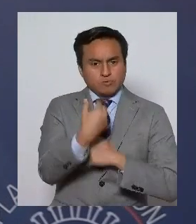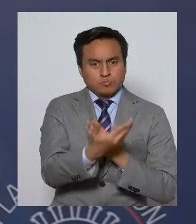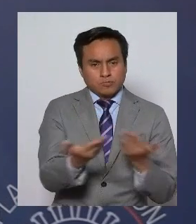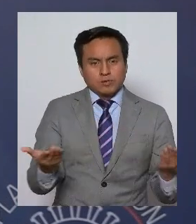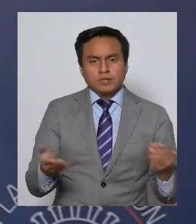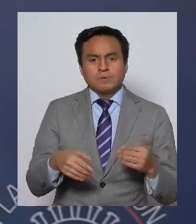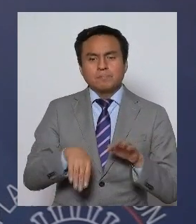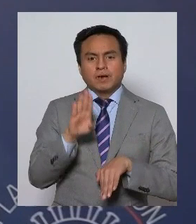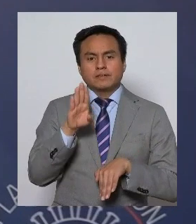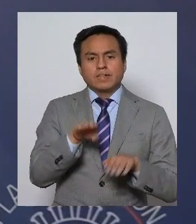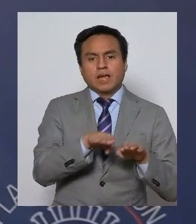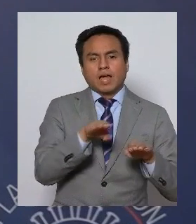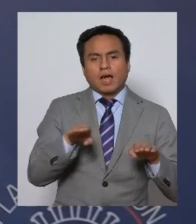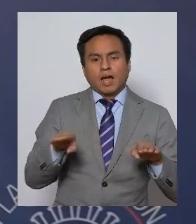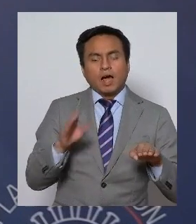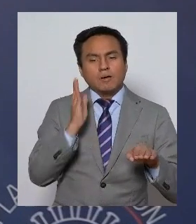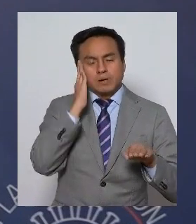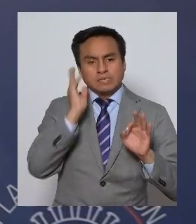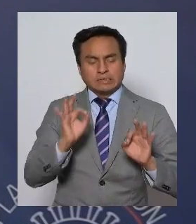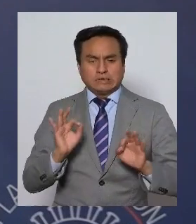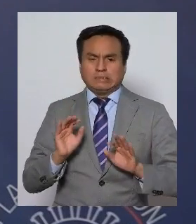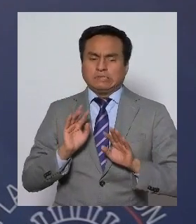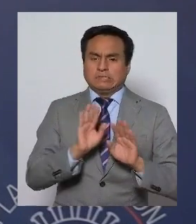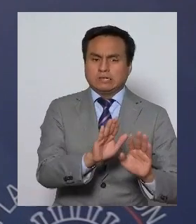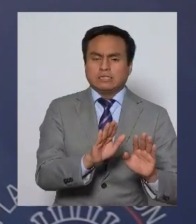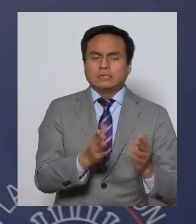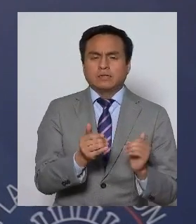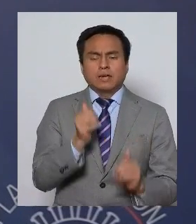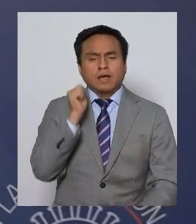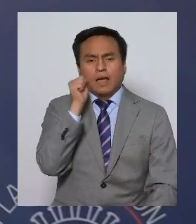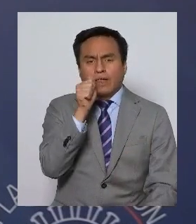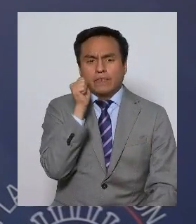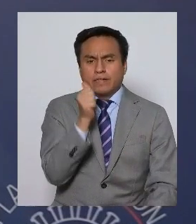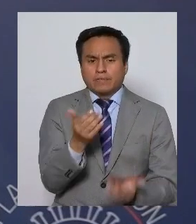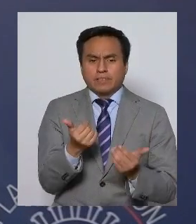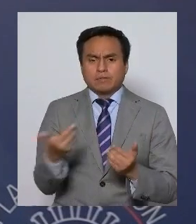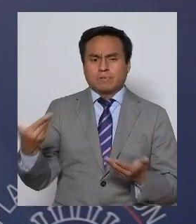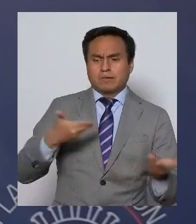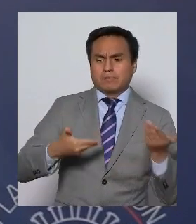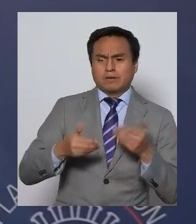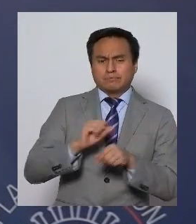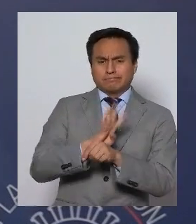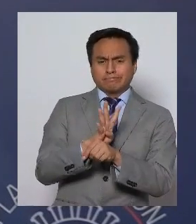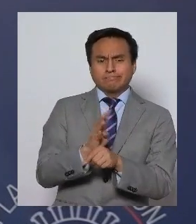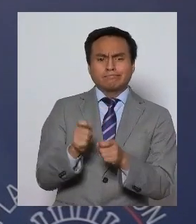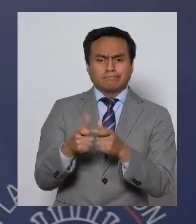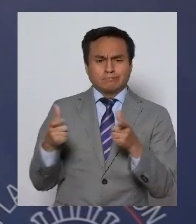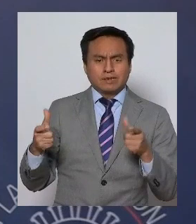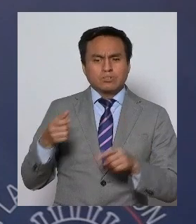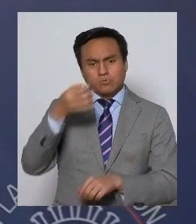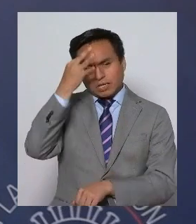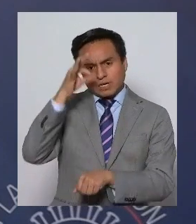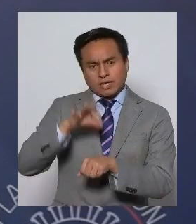creciendo en el número de camas que día a día vamos requiriendo de acuerdo a la cantidad de contagiados.